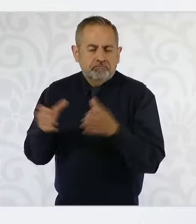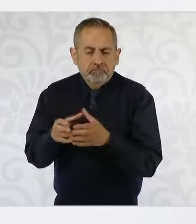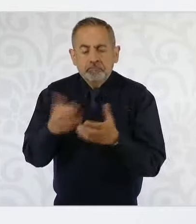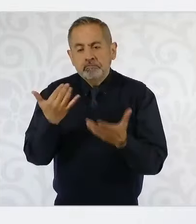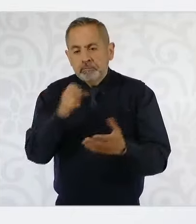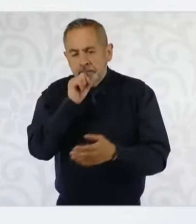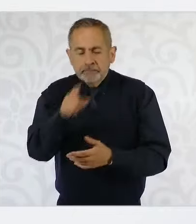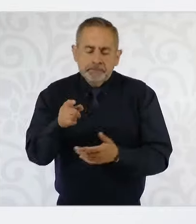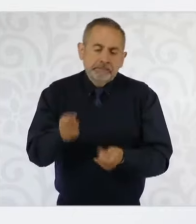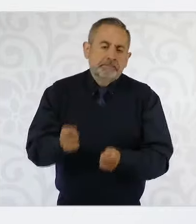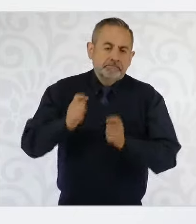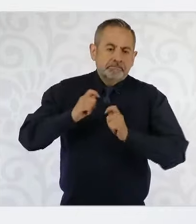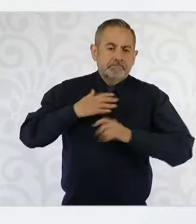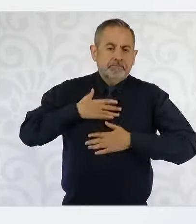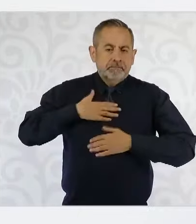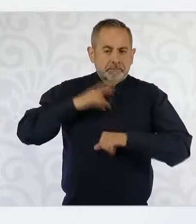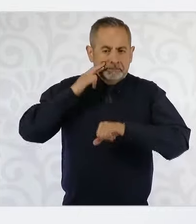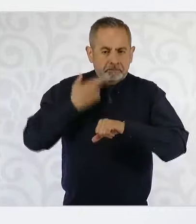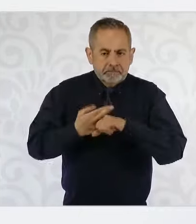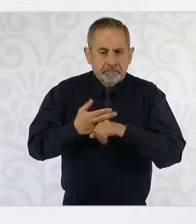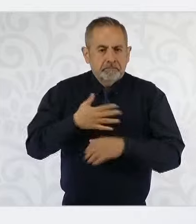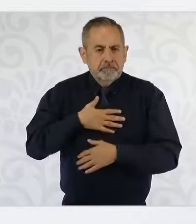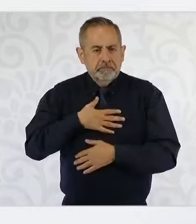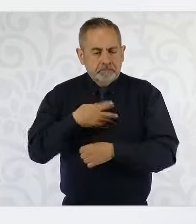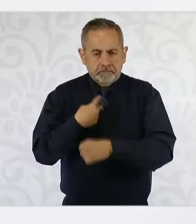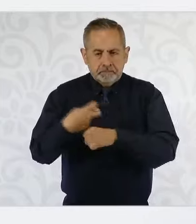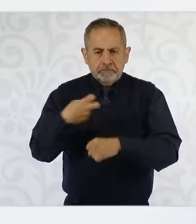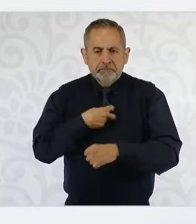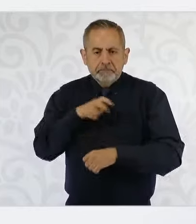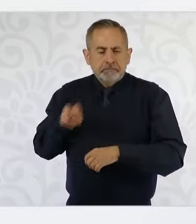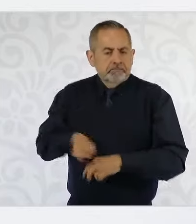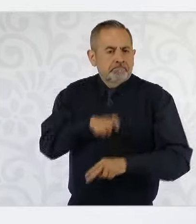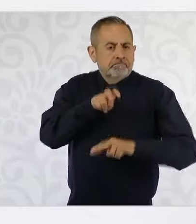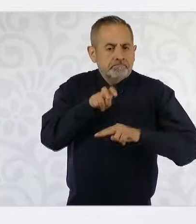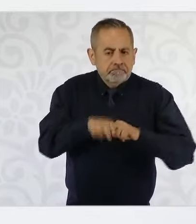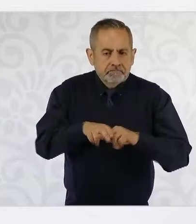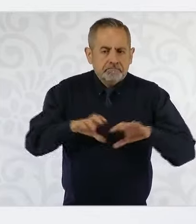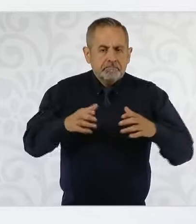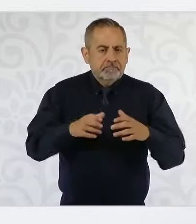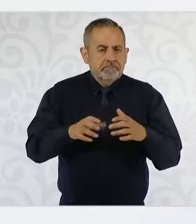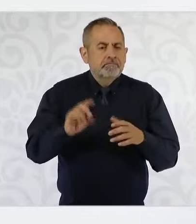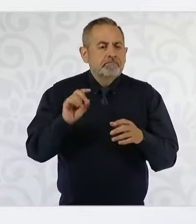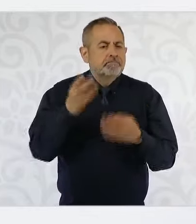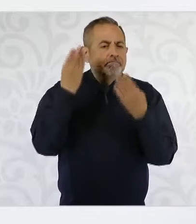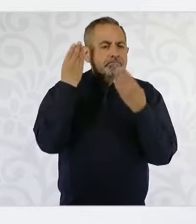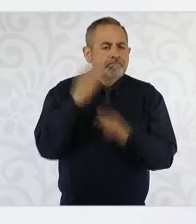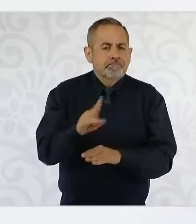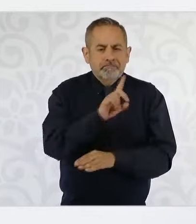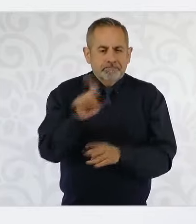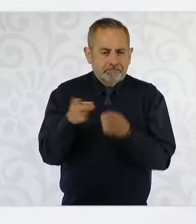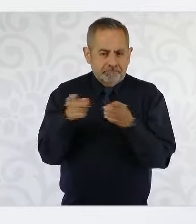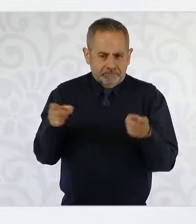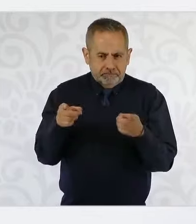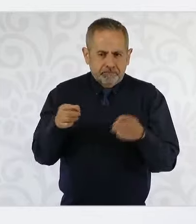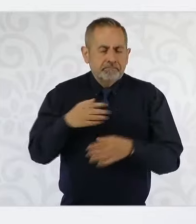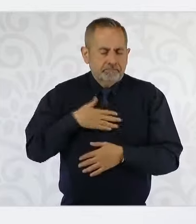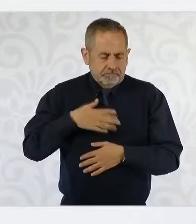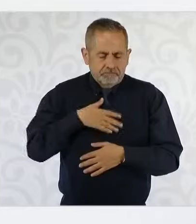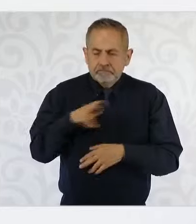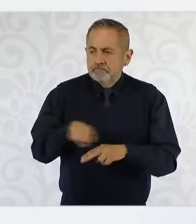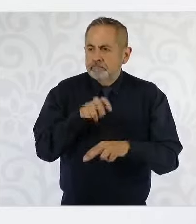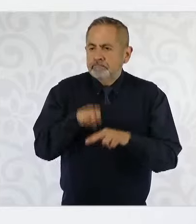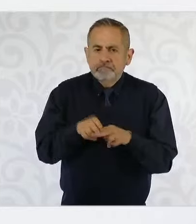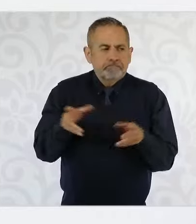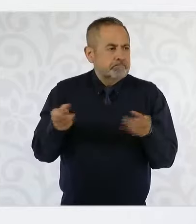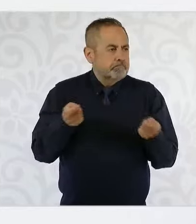responsabilidad de tener un asiento como invitada en los consejos de banca de desarrollo para que se pueda precisamente